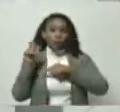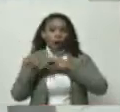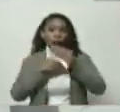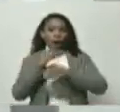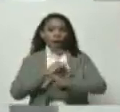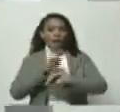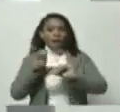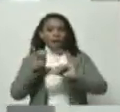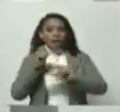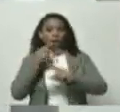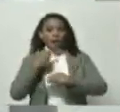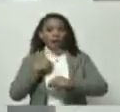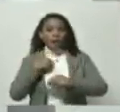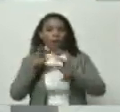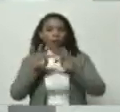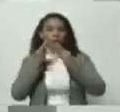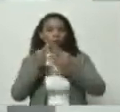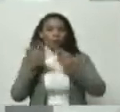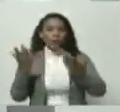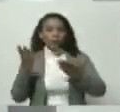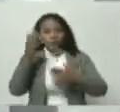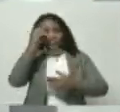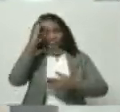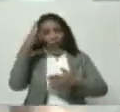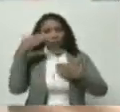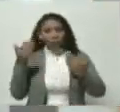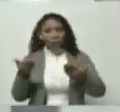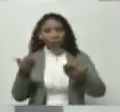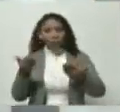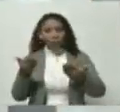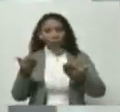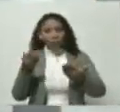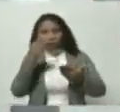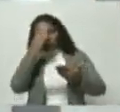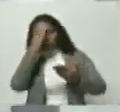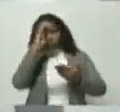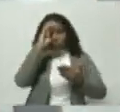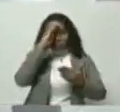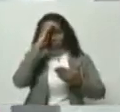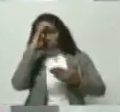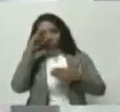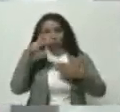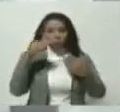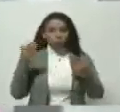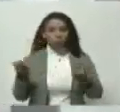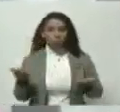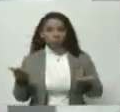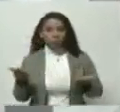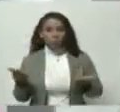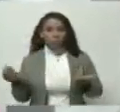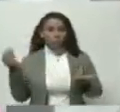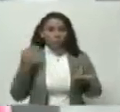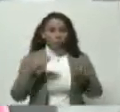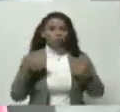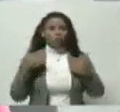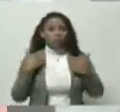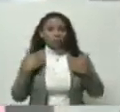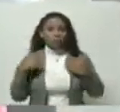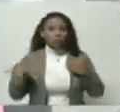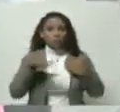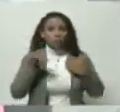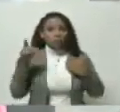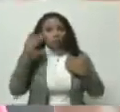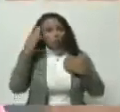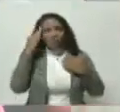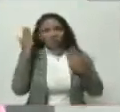que nos decían los familiares, Barry, es que la incertidumbre es lo que más cuesta todo esto, porque no se sabe